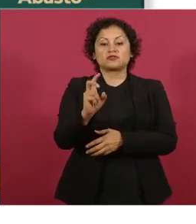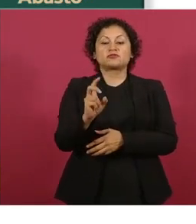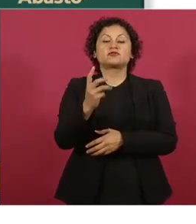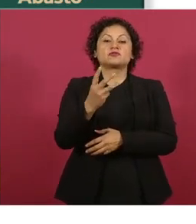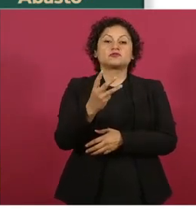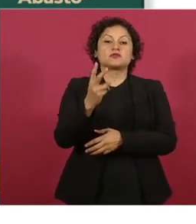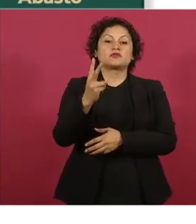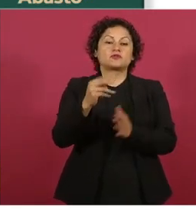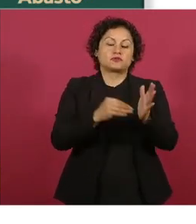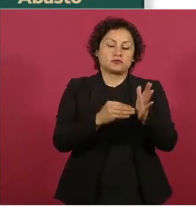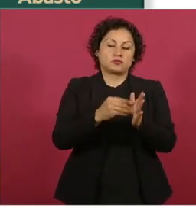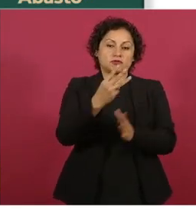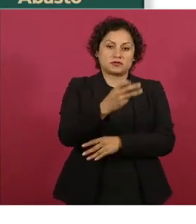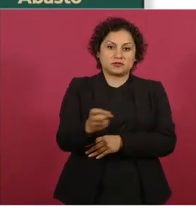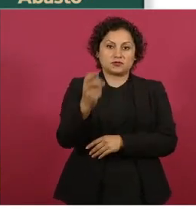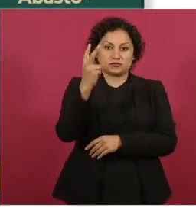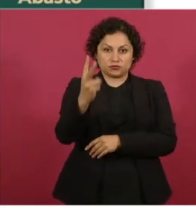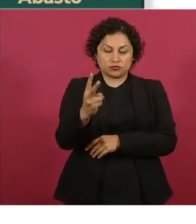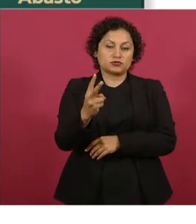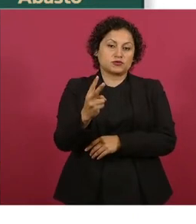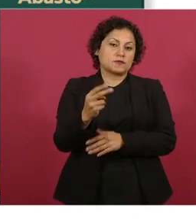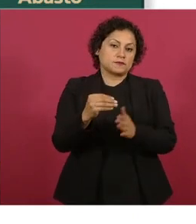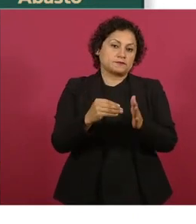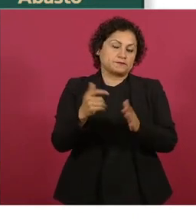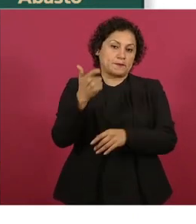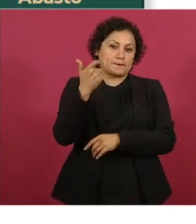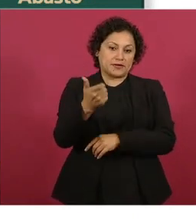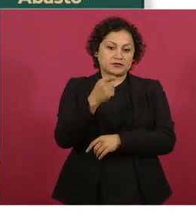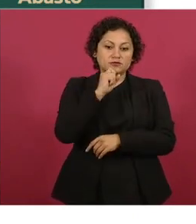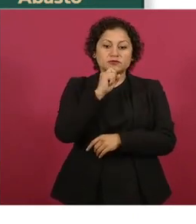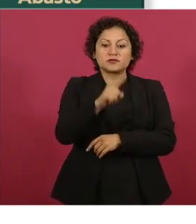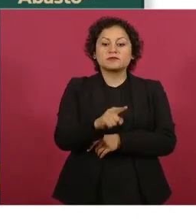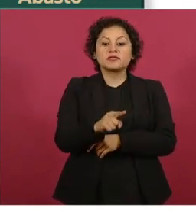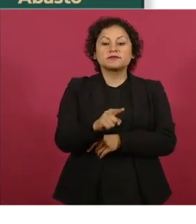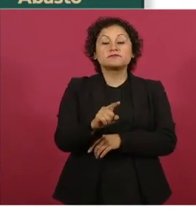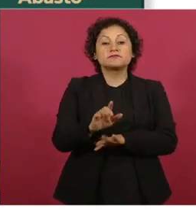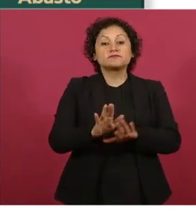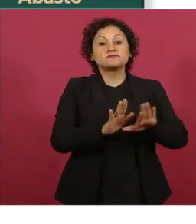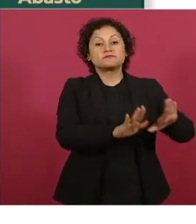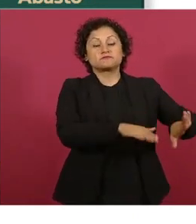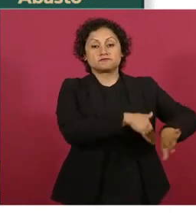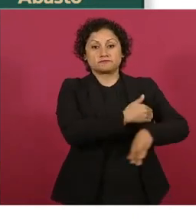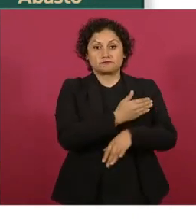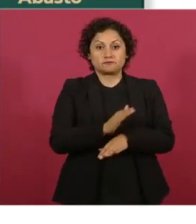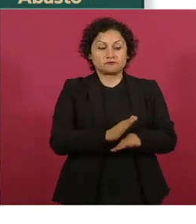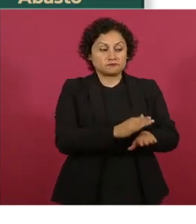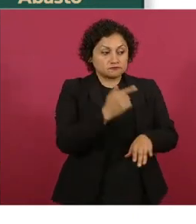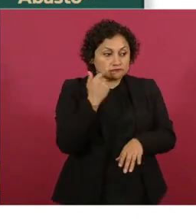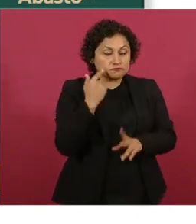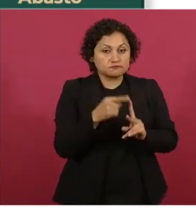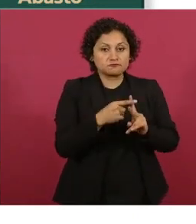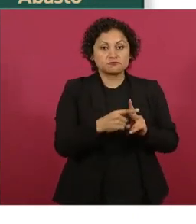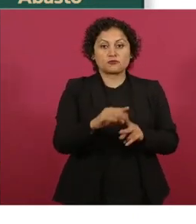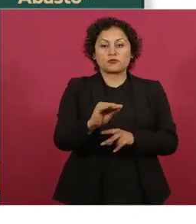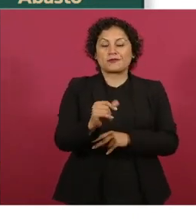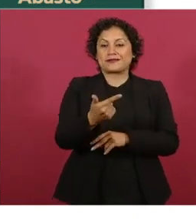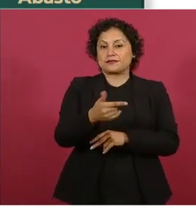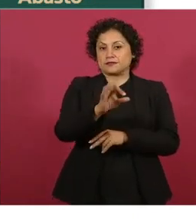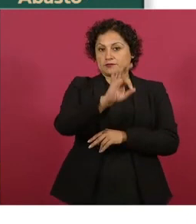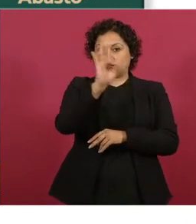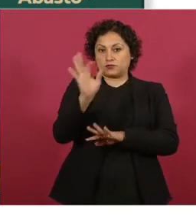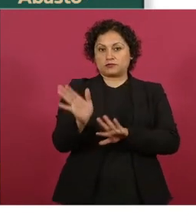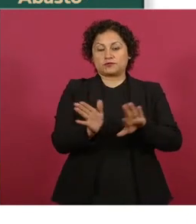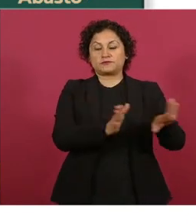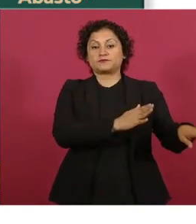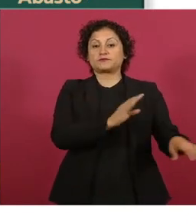brindado 7.000 sesiones de quimioterapia. El surtimiento de piezas hacia almacén se reporta al día de hoy 97%. En